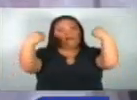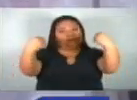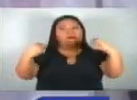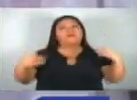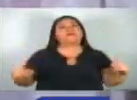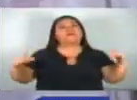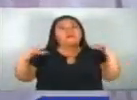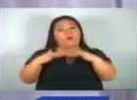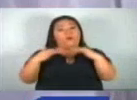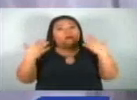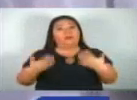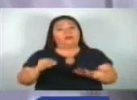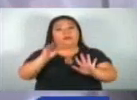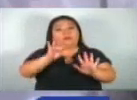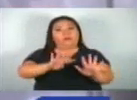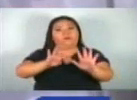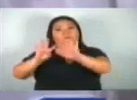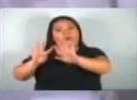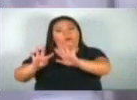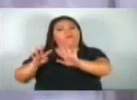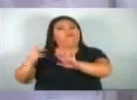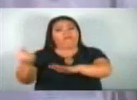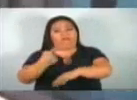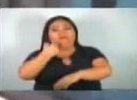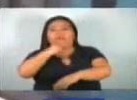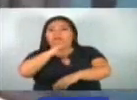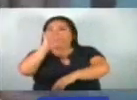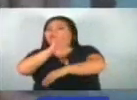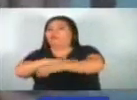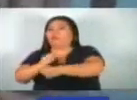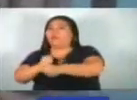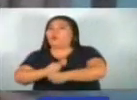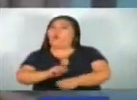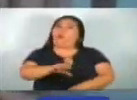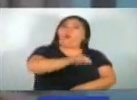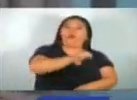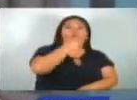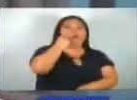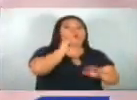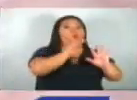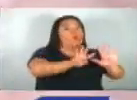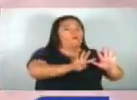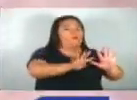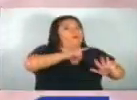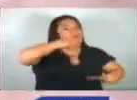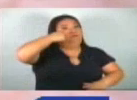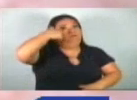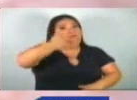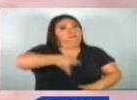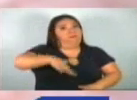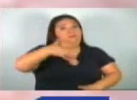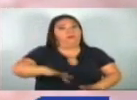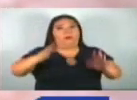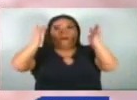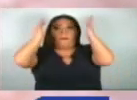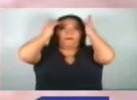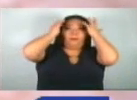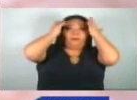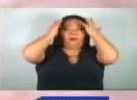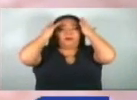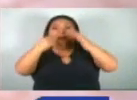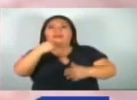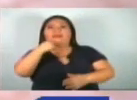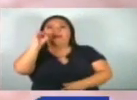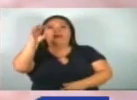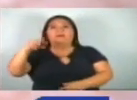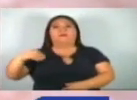Además, hay 99 casos confirmados y 9 son de gravedad, algo preocupante, según señala el